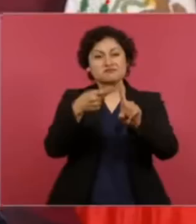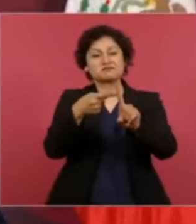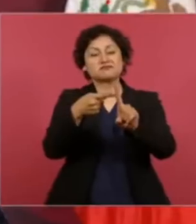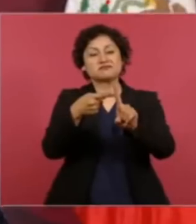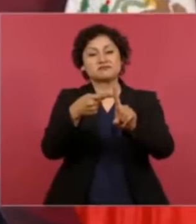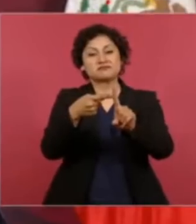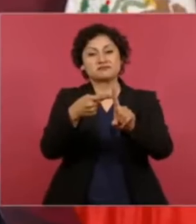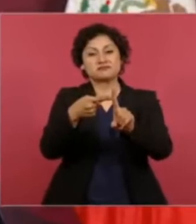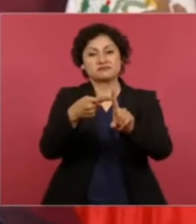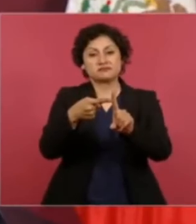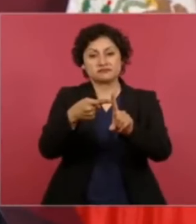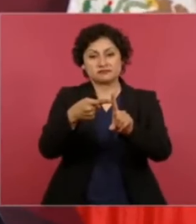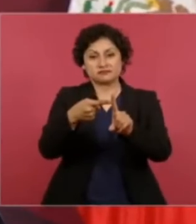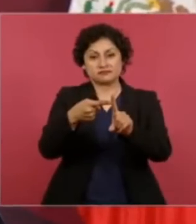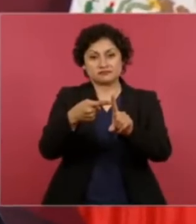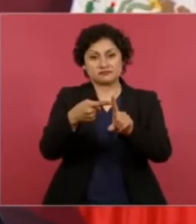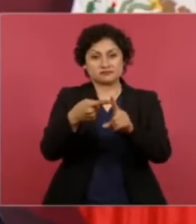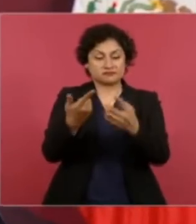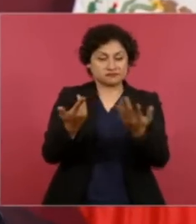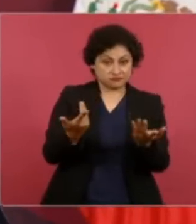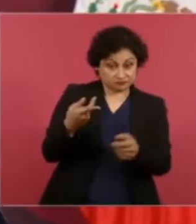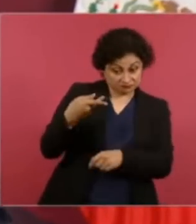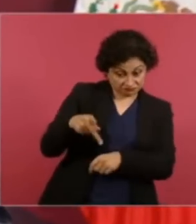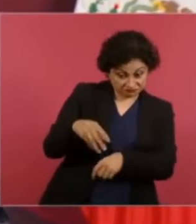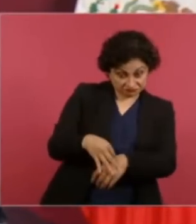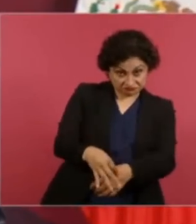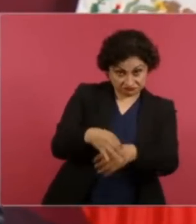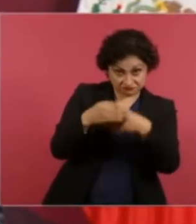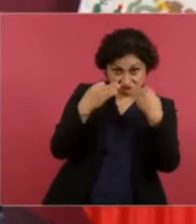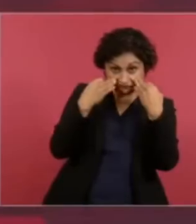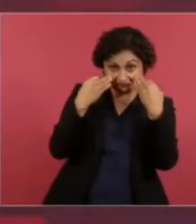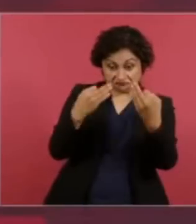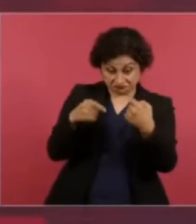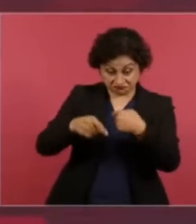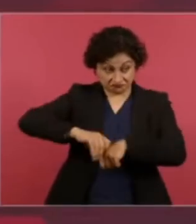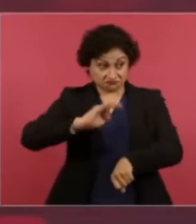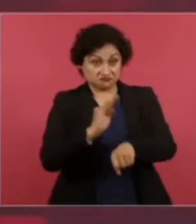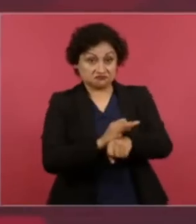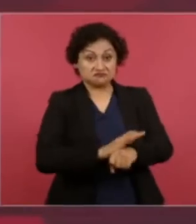y demuestre en los hechos que defiende al pueblo,